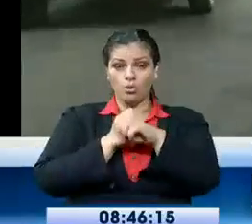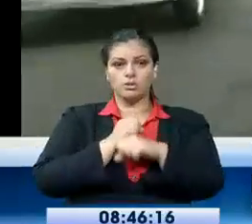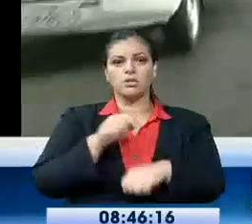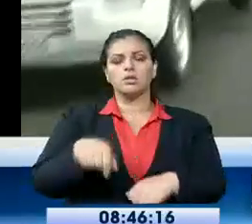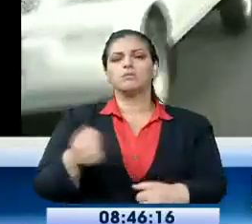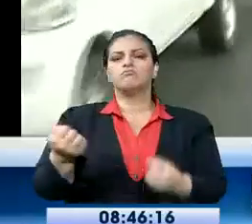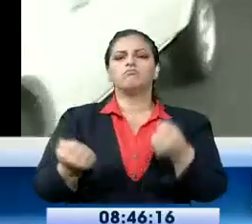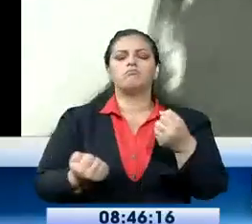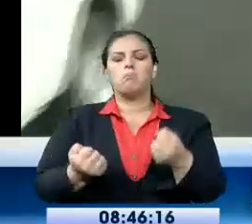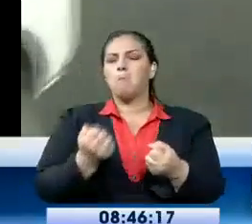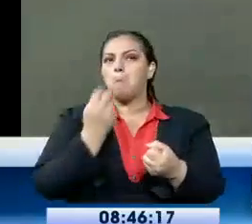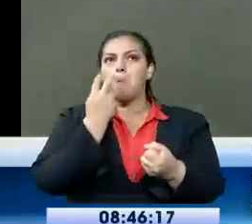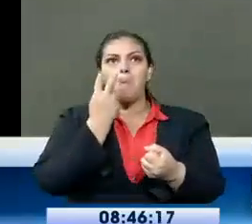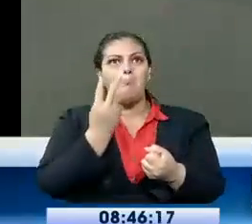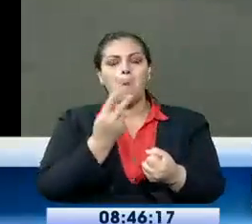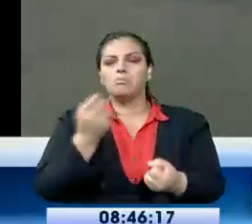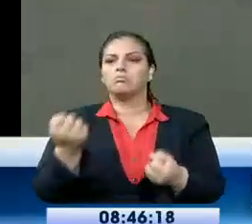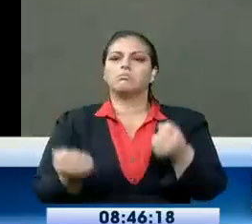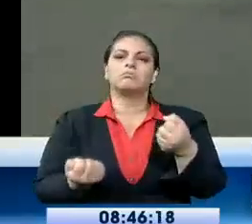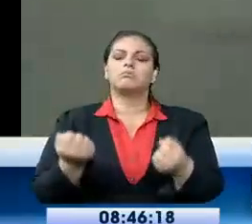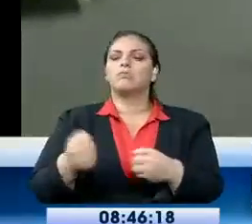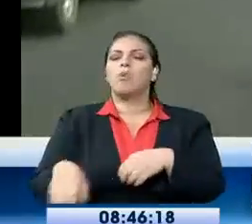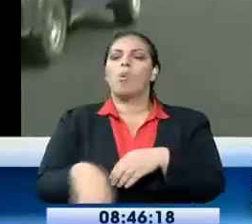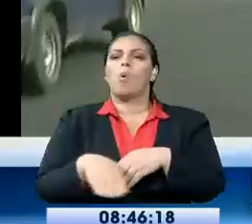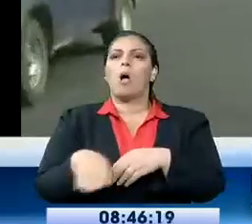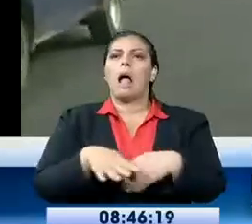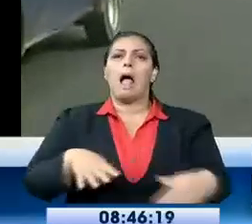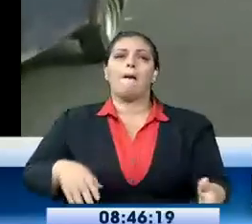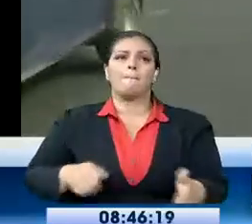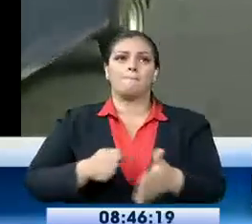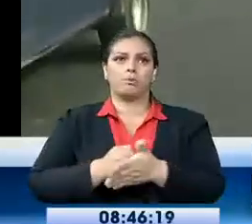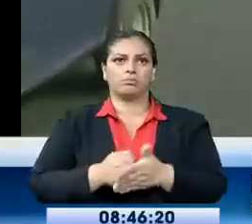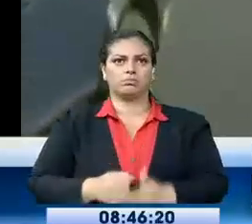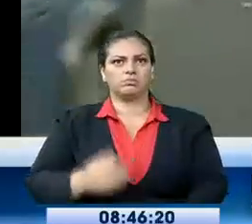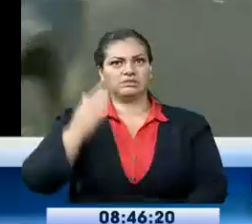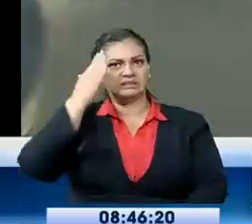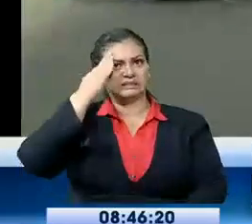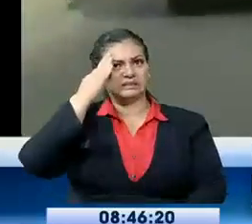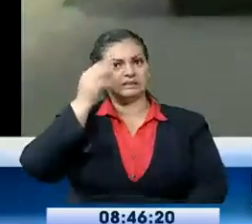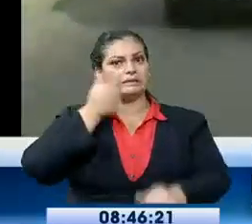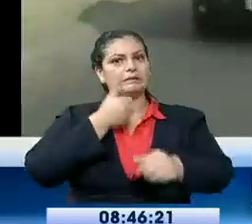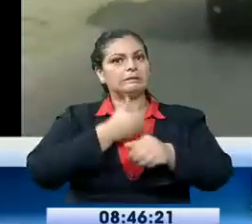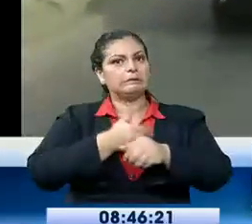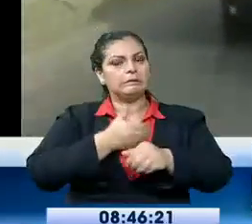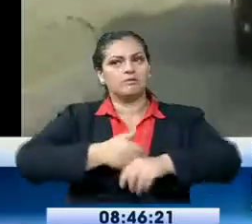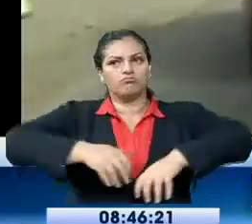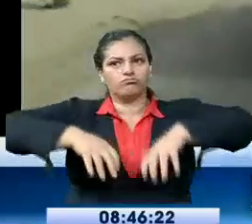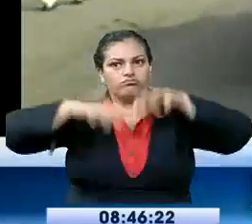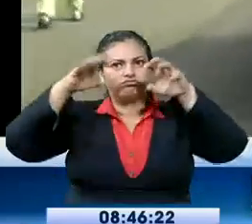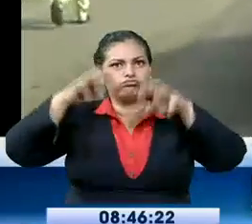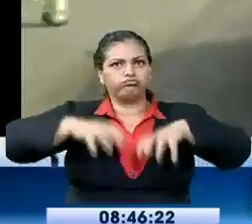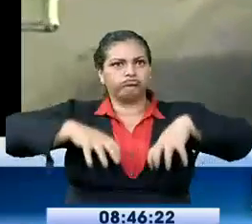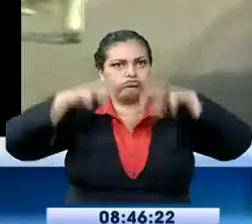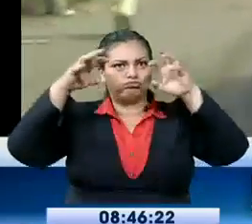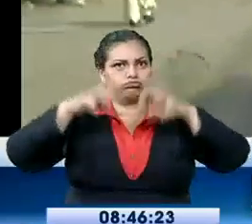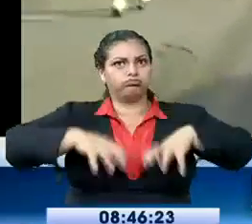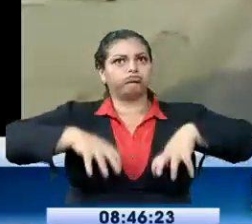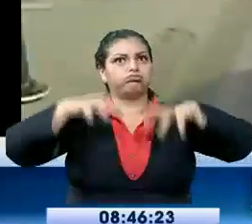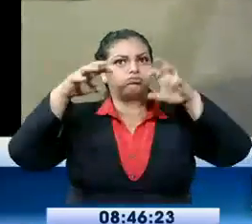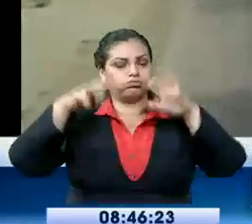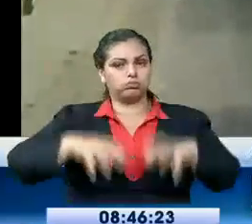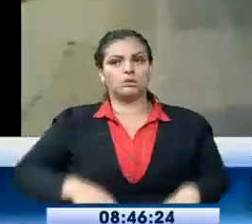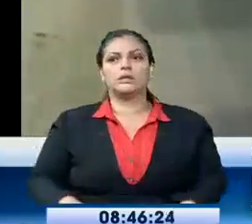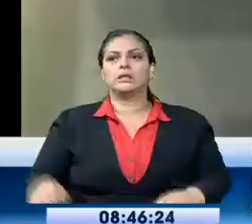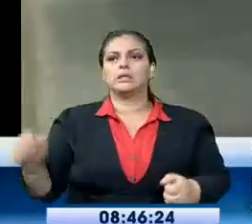contra ellos. Consideremos que ya se viene el invierno, la calle es cubierta de agua y no se pueden divisar estos